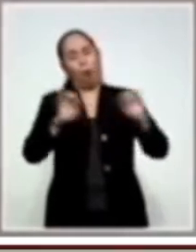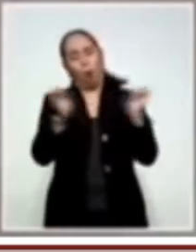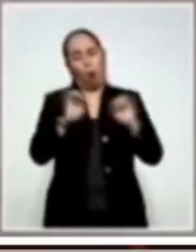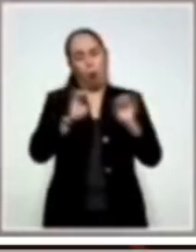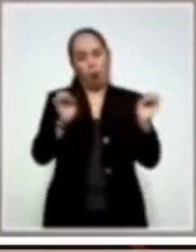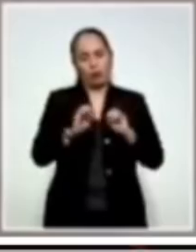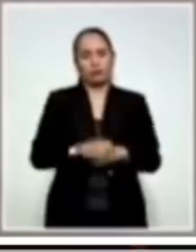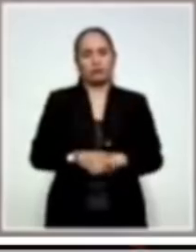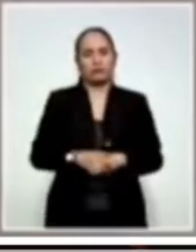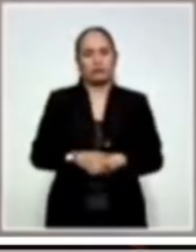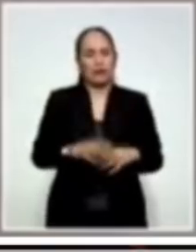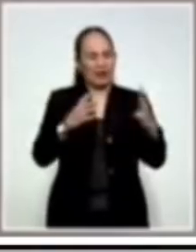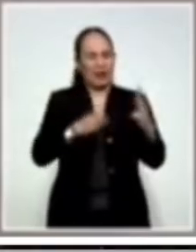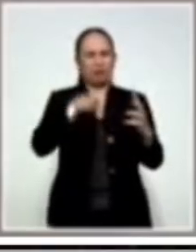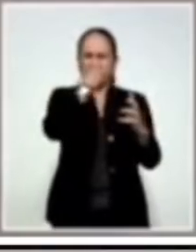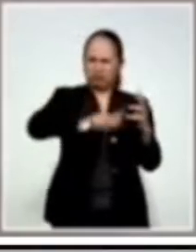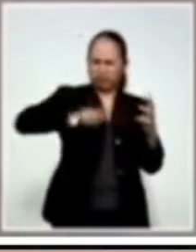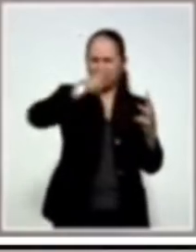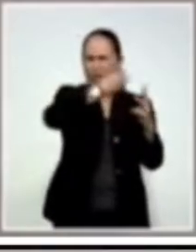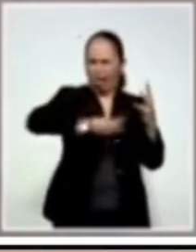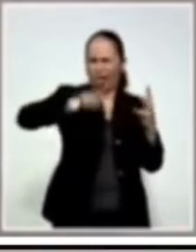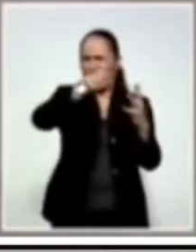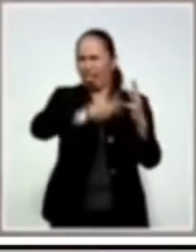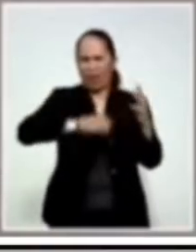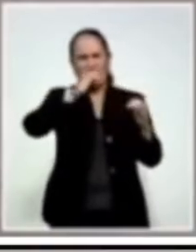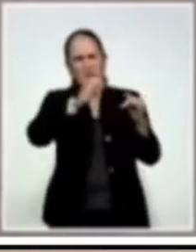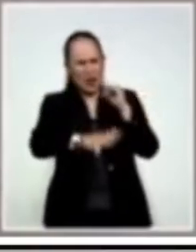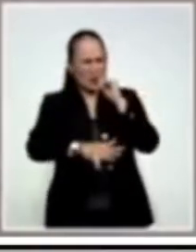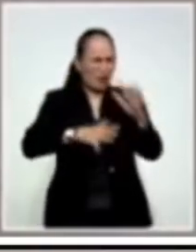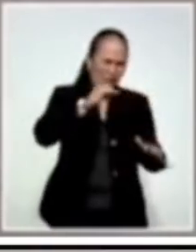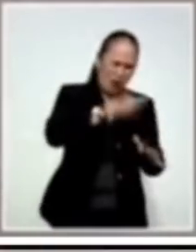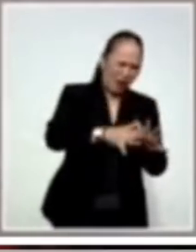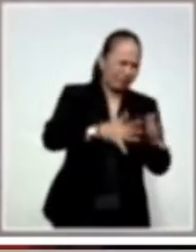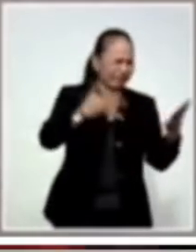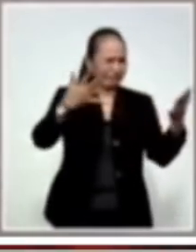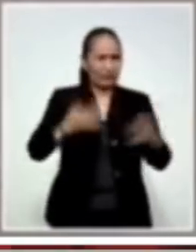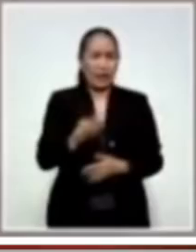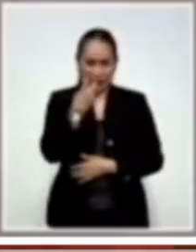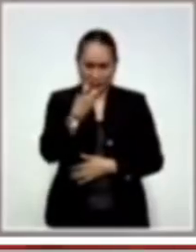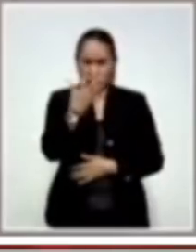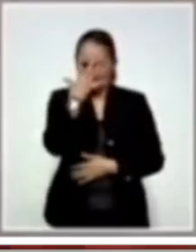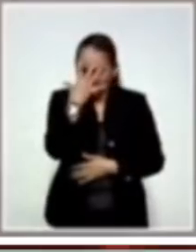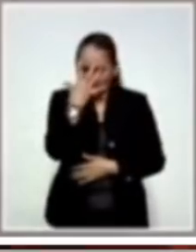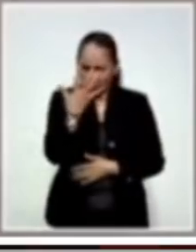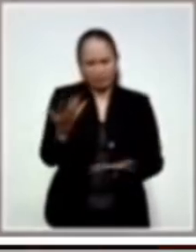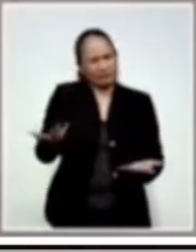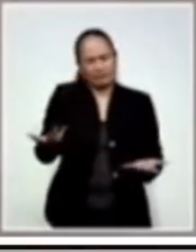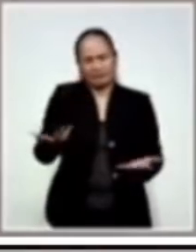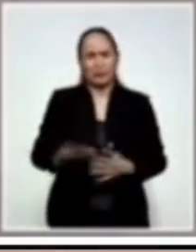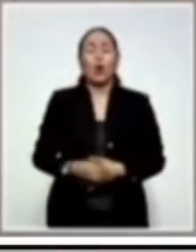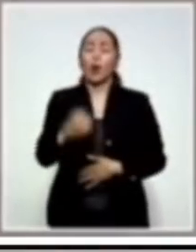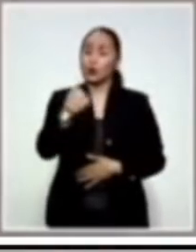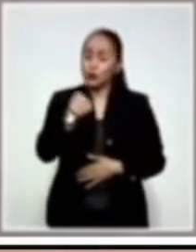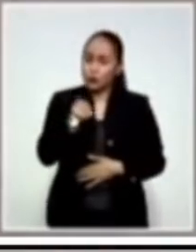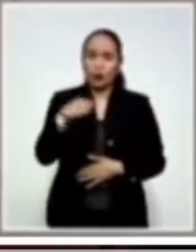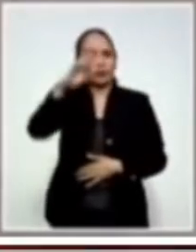fuimos objeto de todos los insultos habidos y por haber. Esto no es serio. Yo respeto